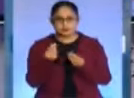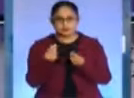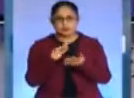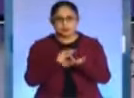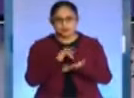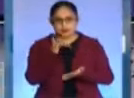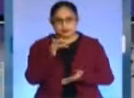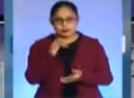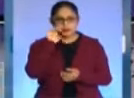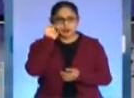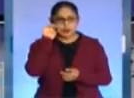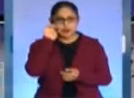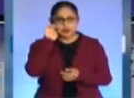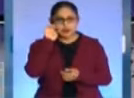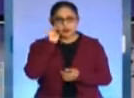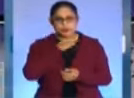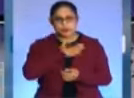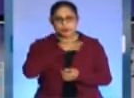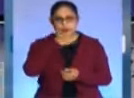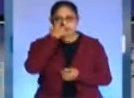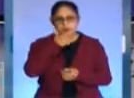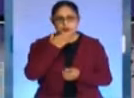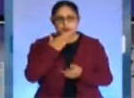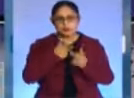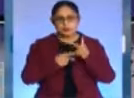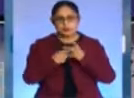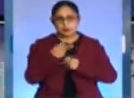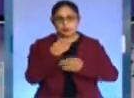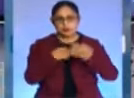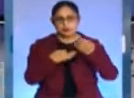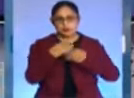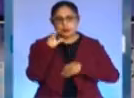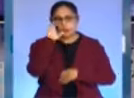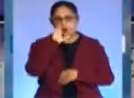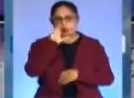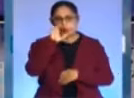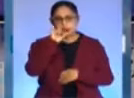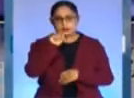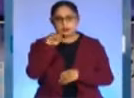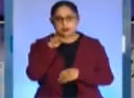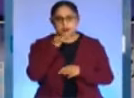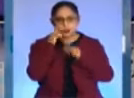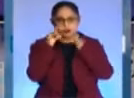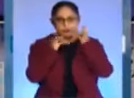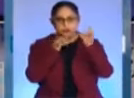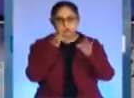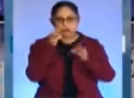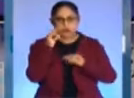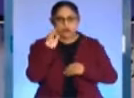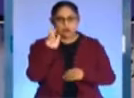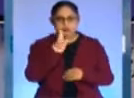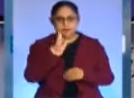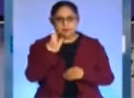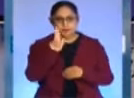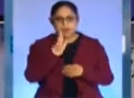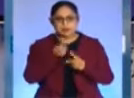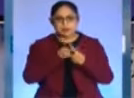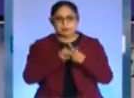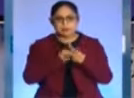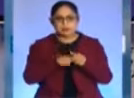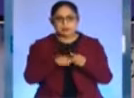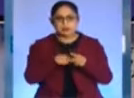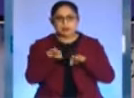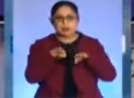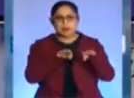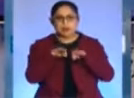Muchas gracias, Erich. ¿Qué tal? Muy buenas noches. Sean bienvenidos todos a la cultura de SM Noticias. Y bien, este martes arrancaron los trabajos